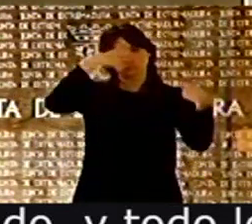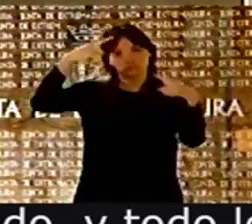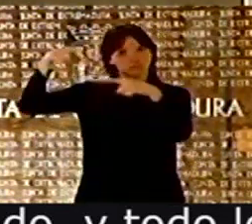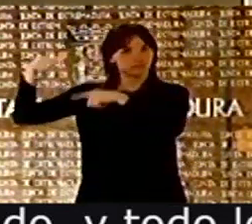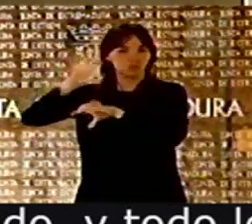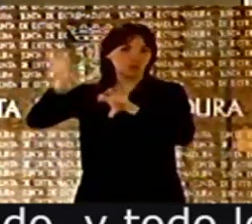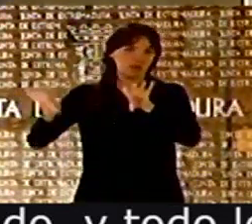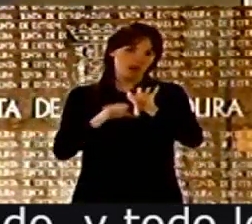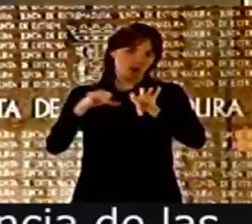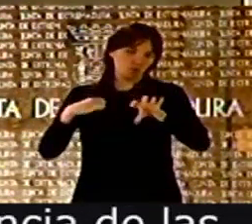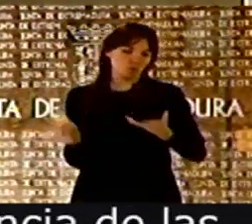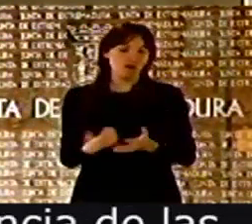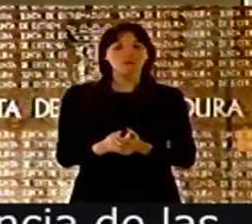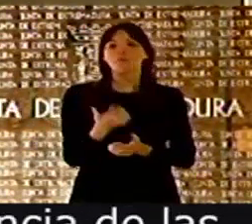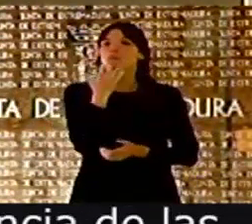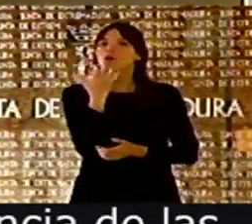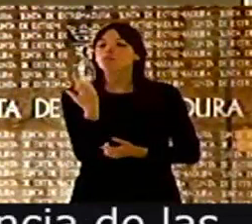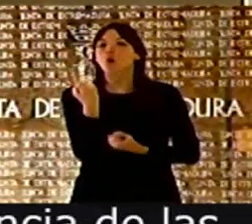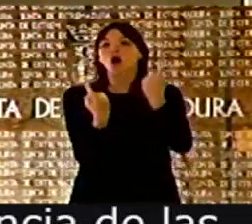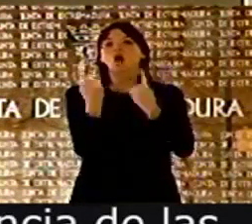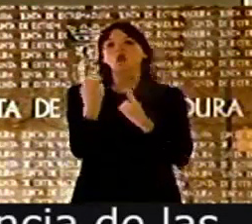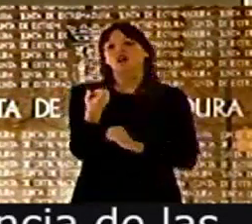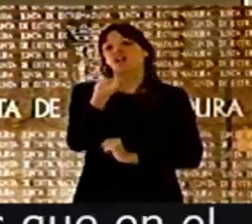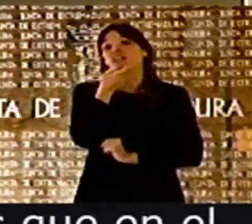el caso de las comunidades que tienen lengua propia,